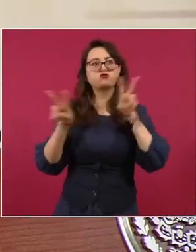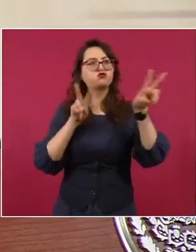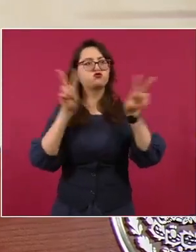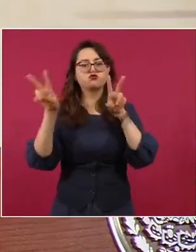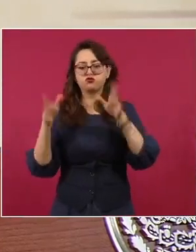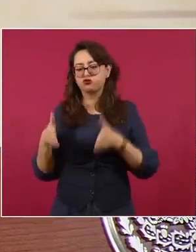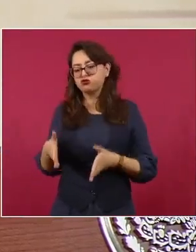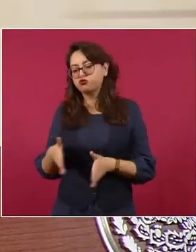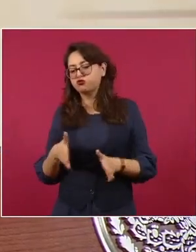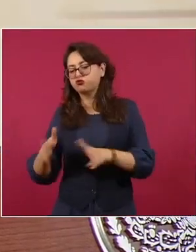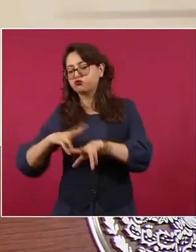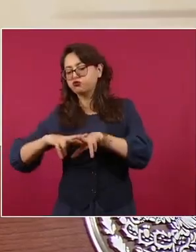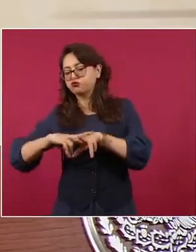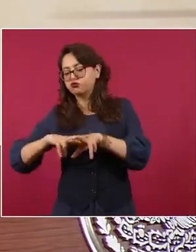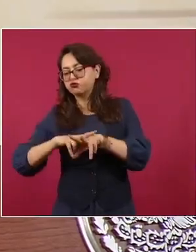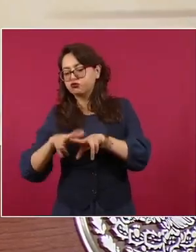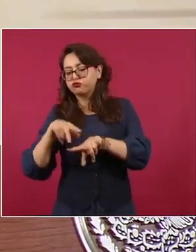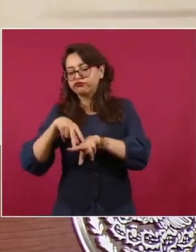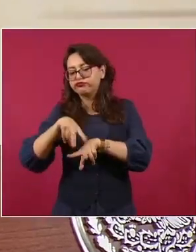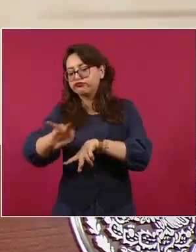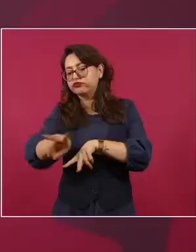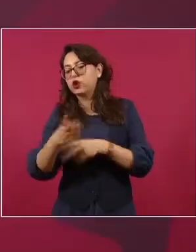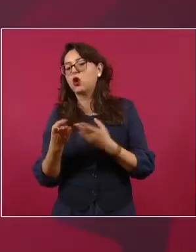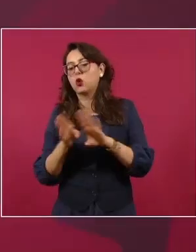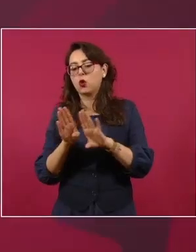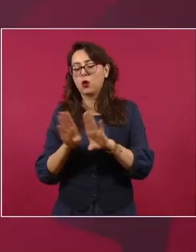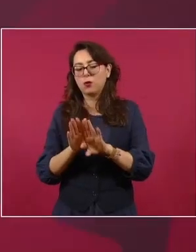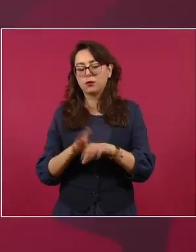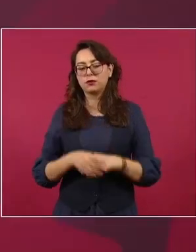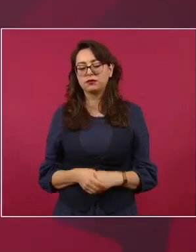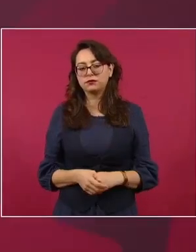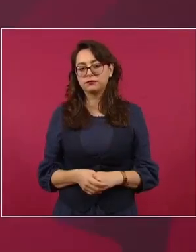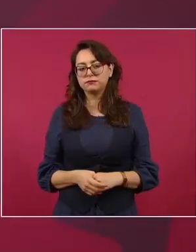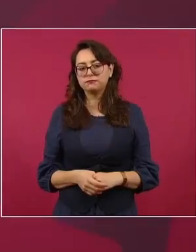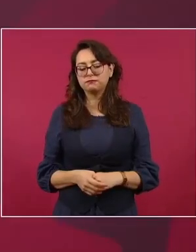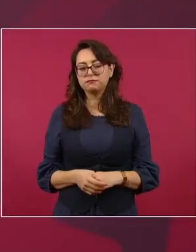las vías férreas y cómo